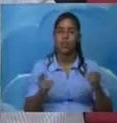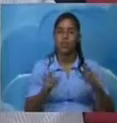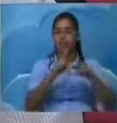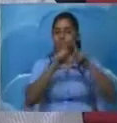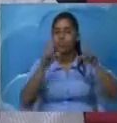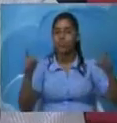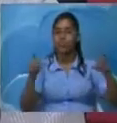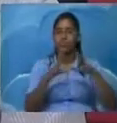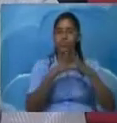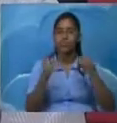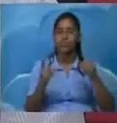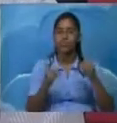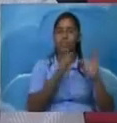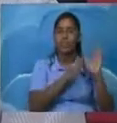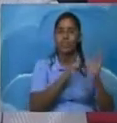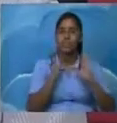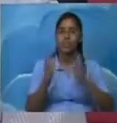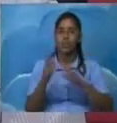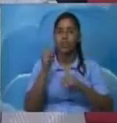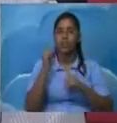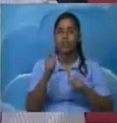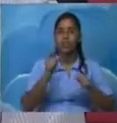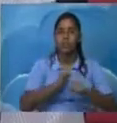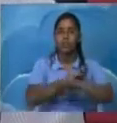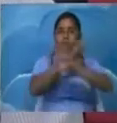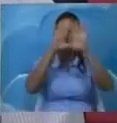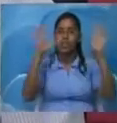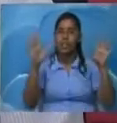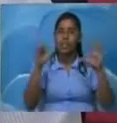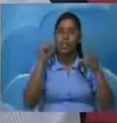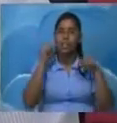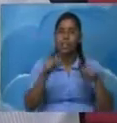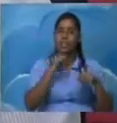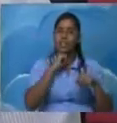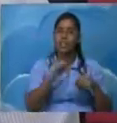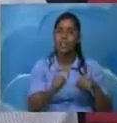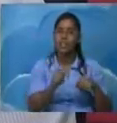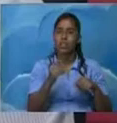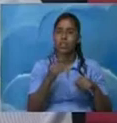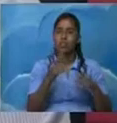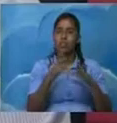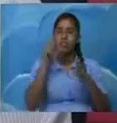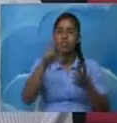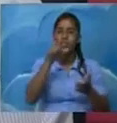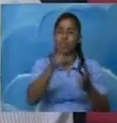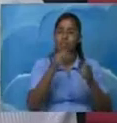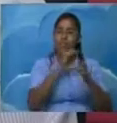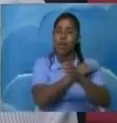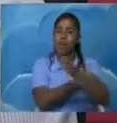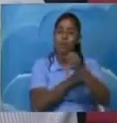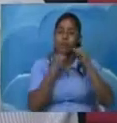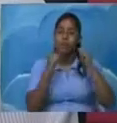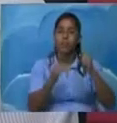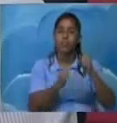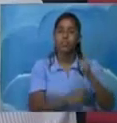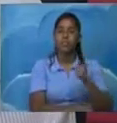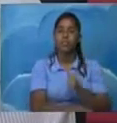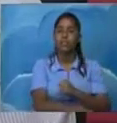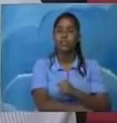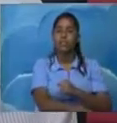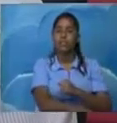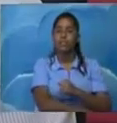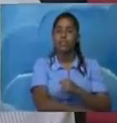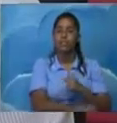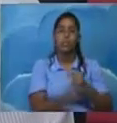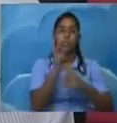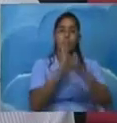reglas, las ordenanzas bien claras. Y esta es una enseñanza tremenda. A mí me corresponde el